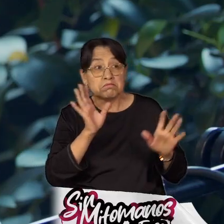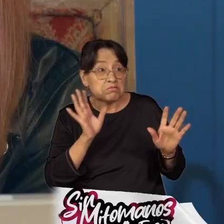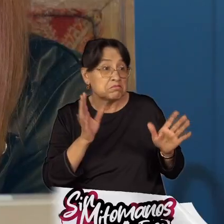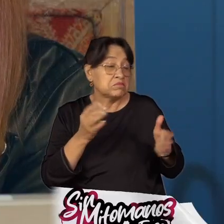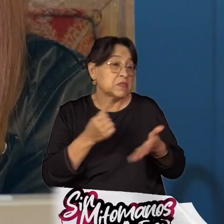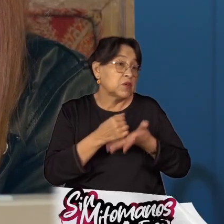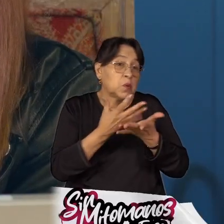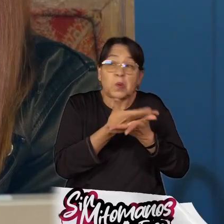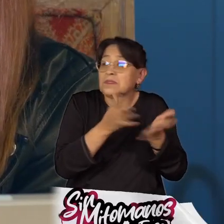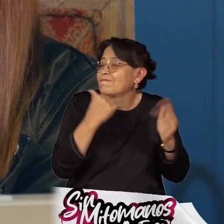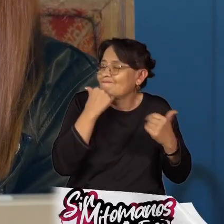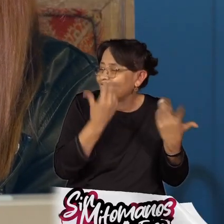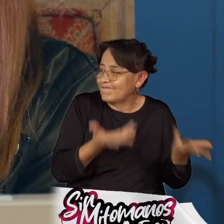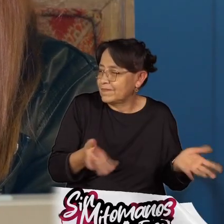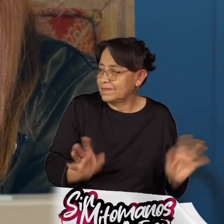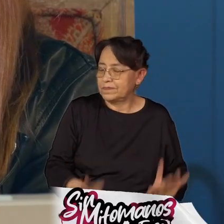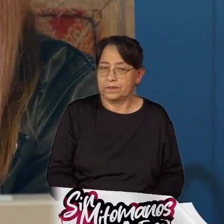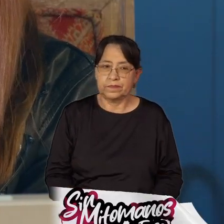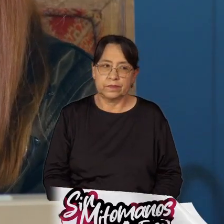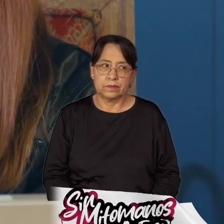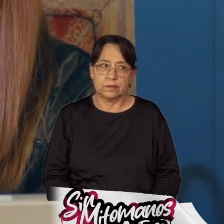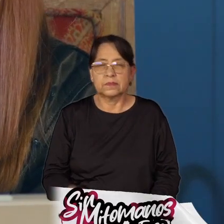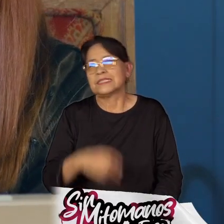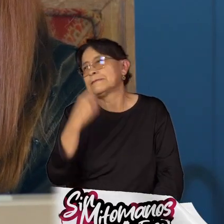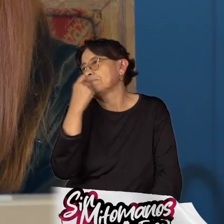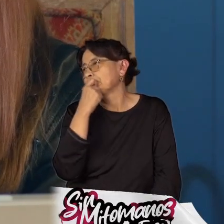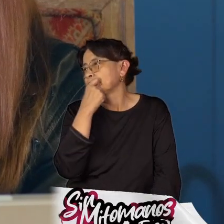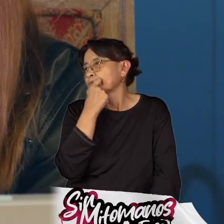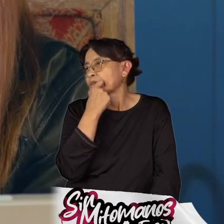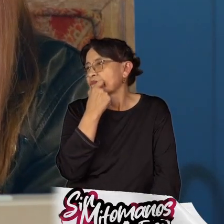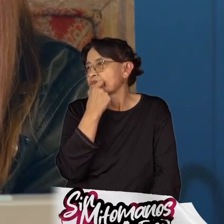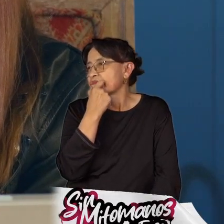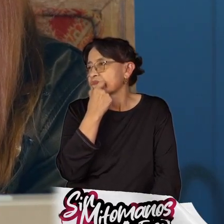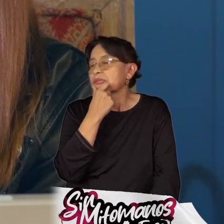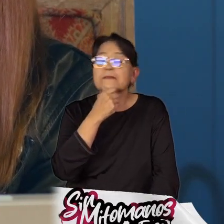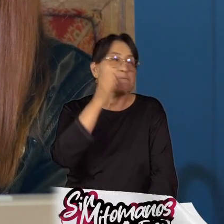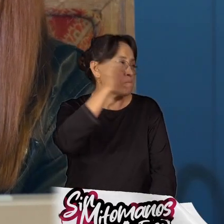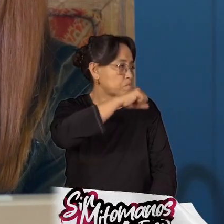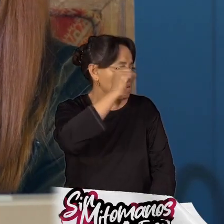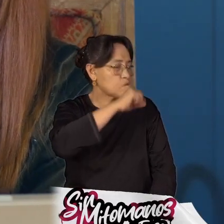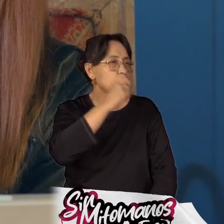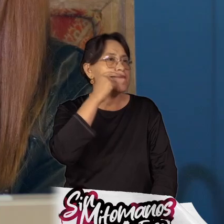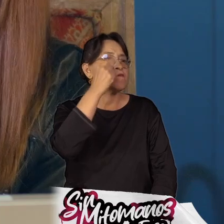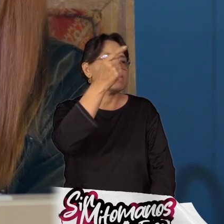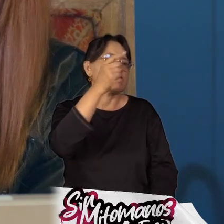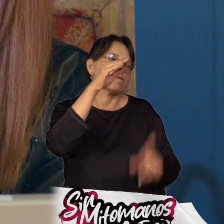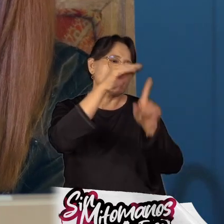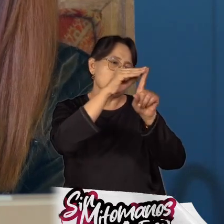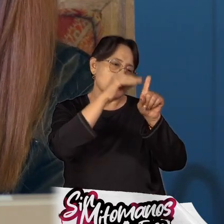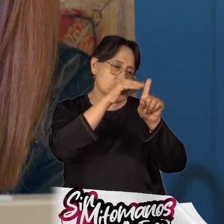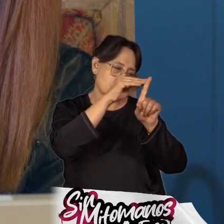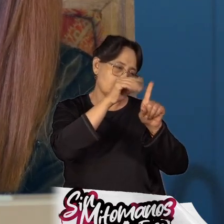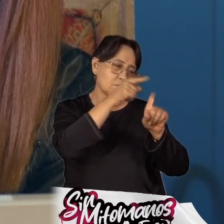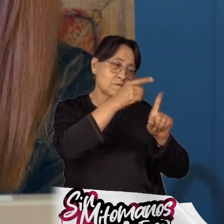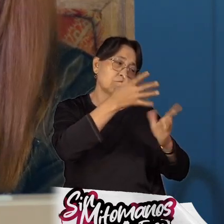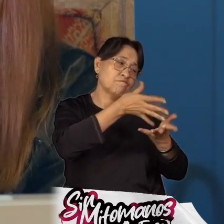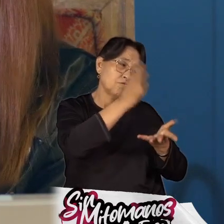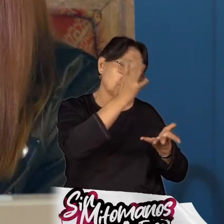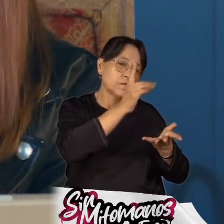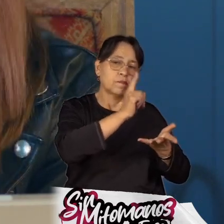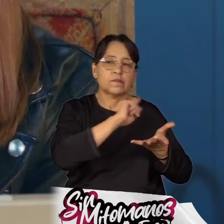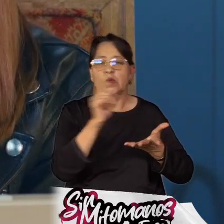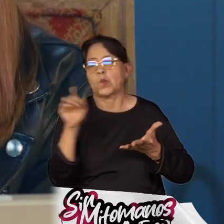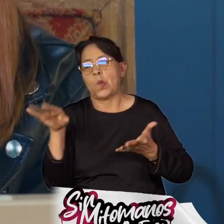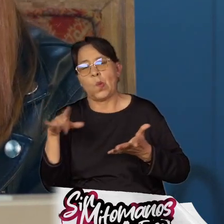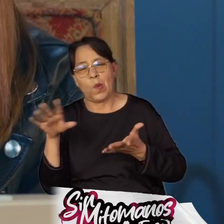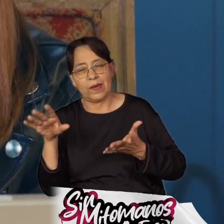el punto siempre se enfoca en el... Hay clasismo hacia hacia arriba y hacia abajo, hacia los que tienen y